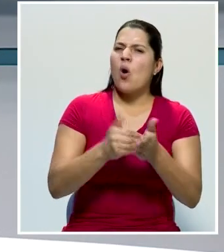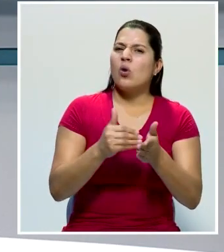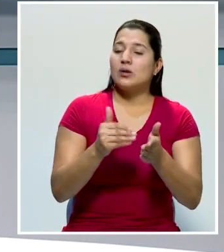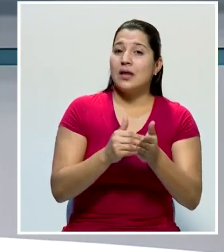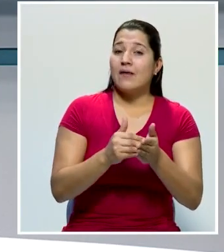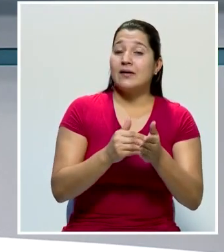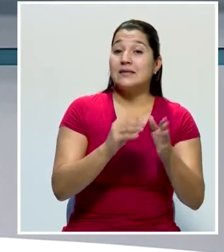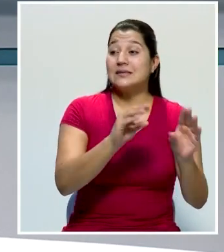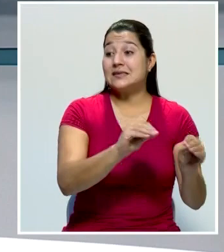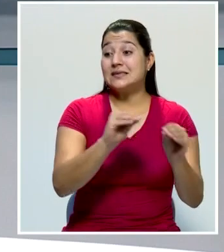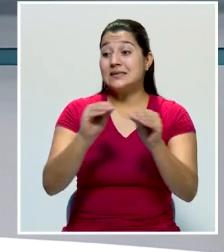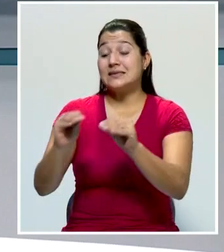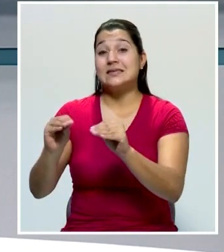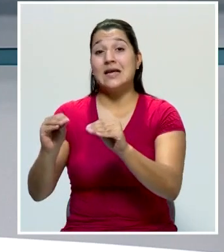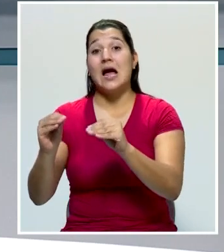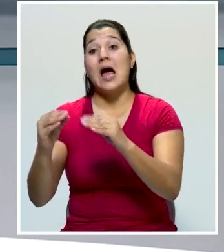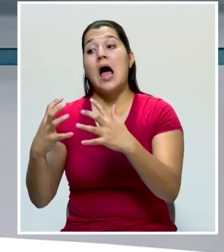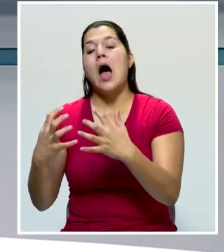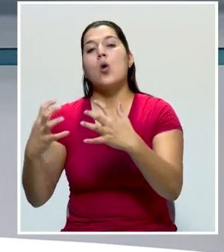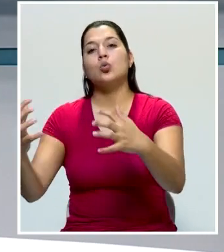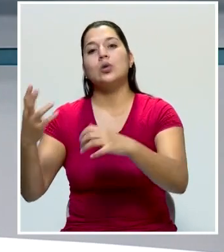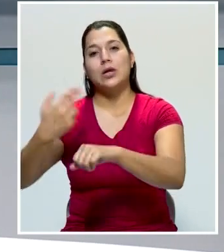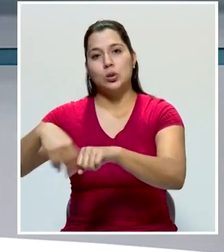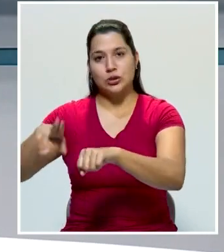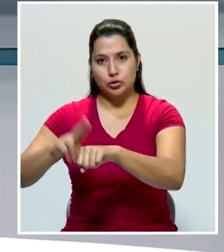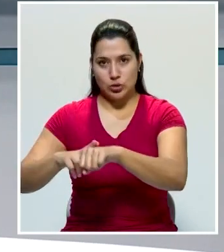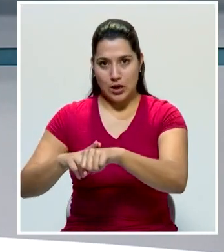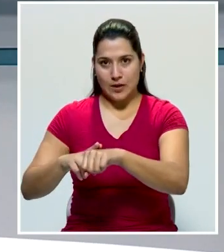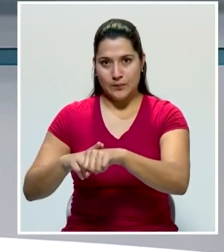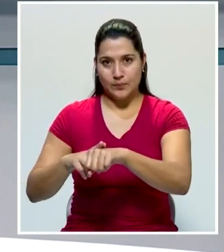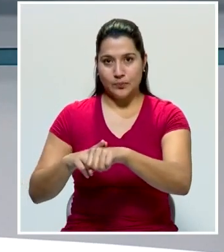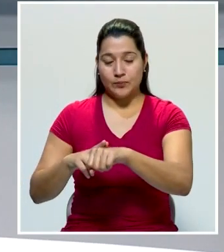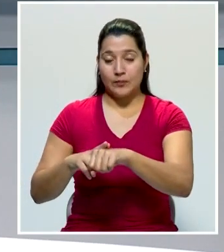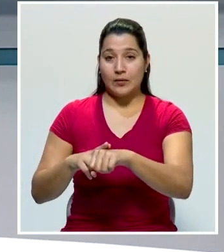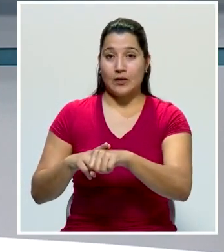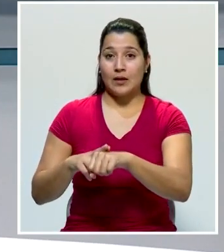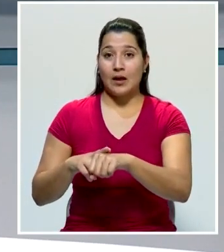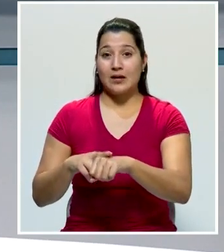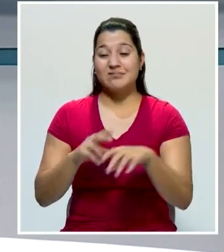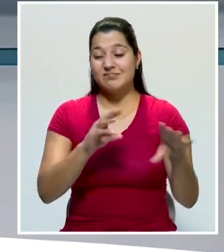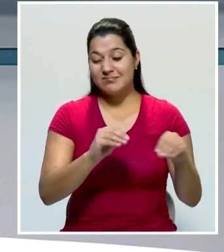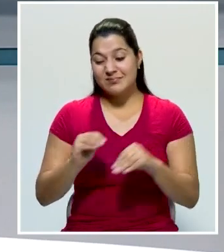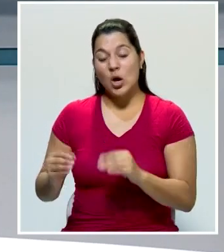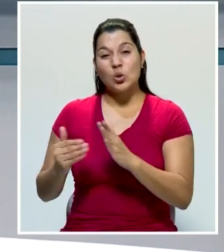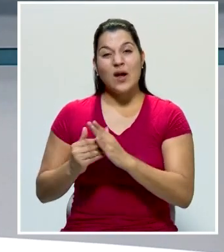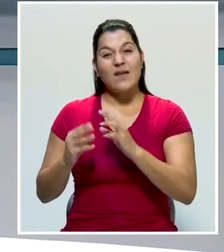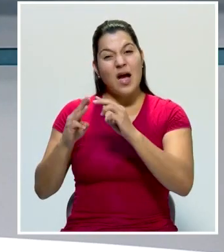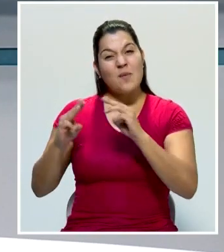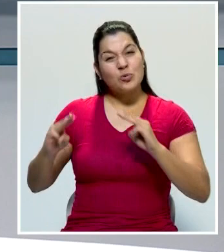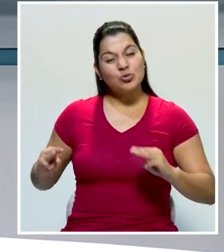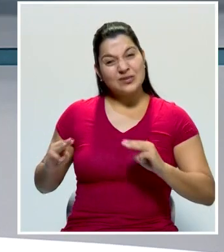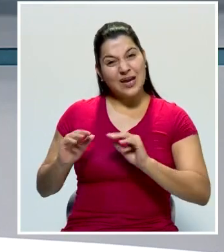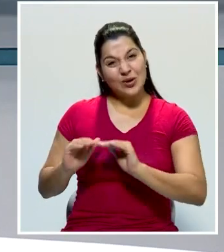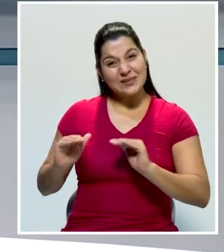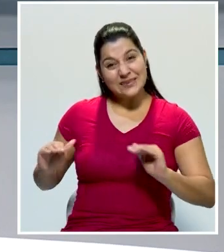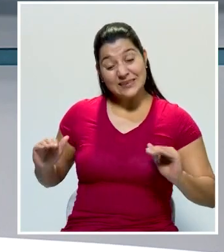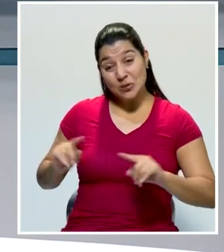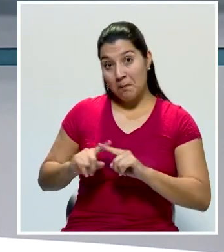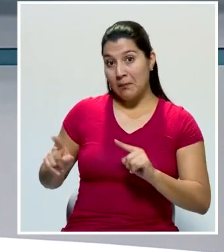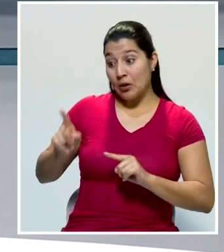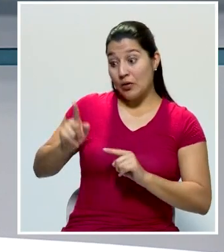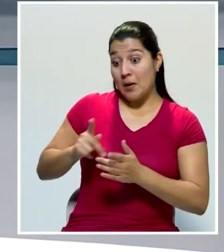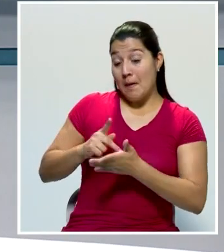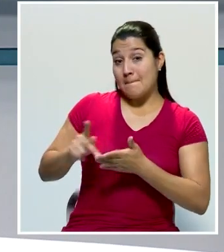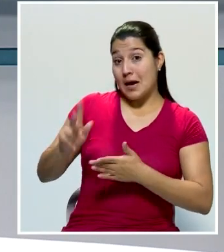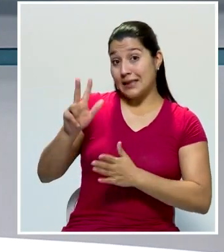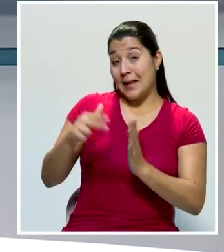donde sesionaron durante parte de la pandemia. Claro, el alquiler de ese espacio tiene un costo cercano a los 3